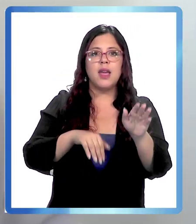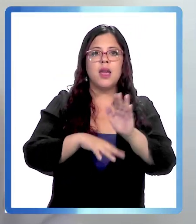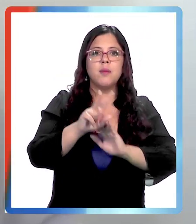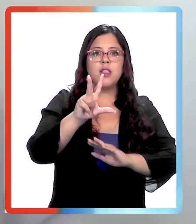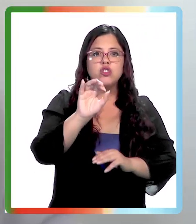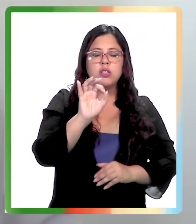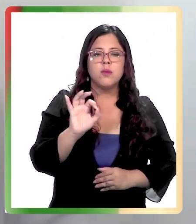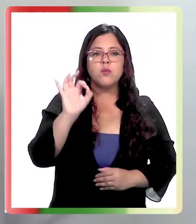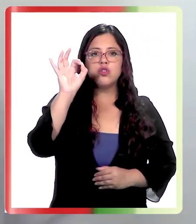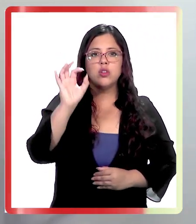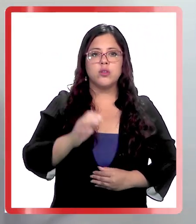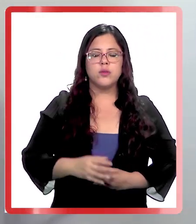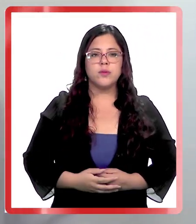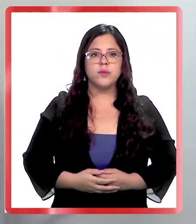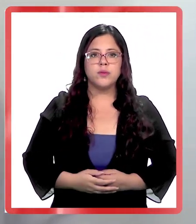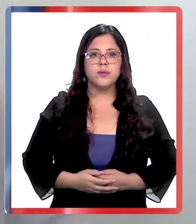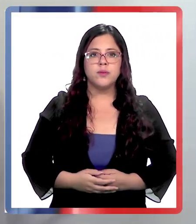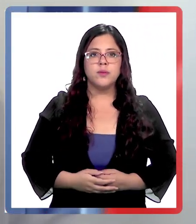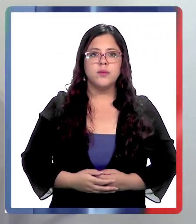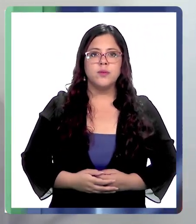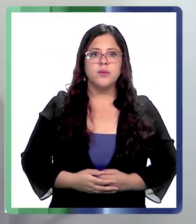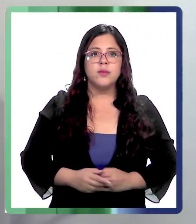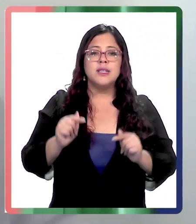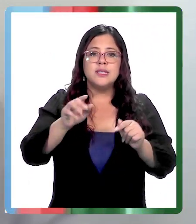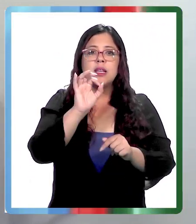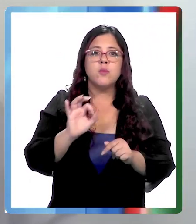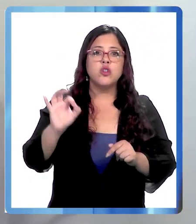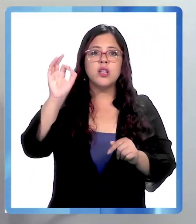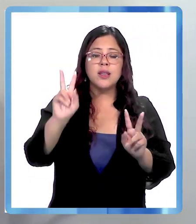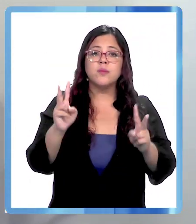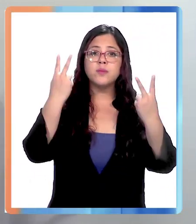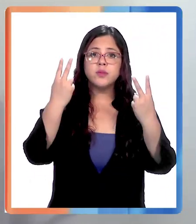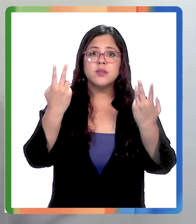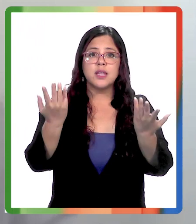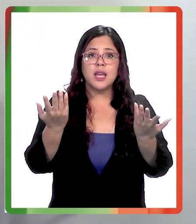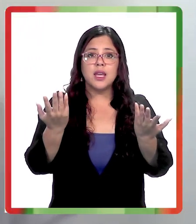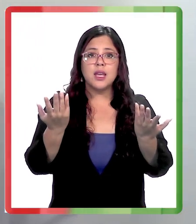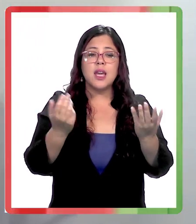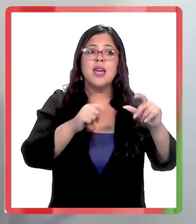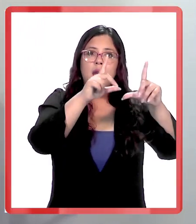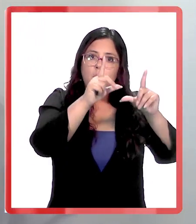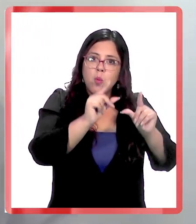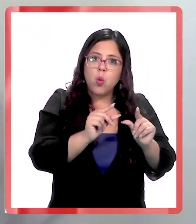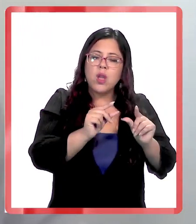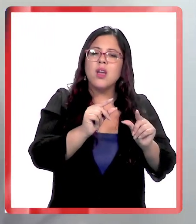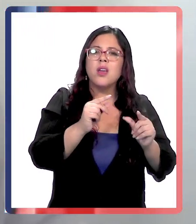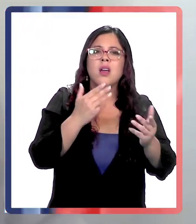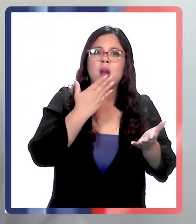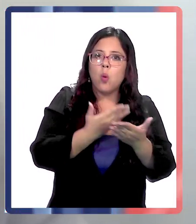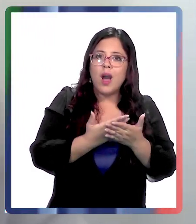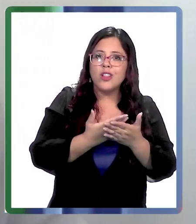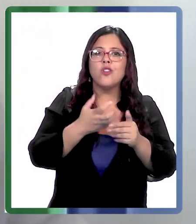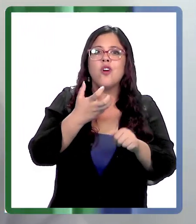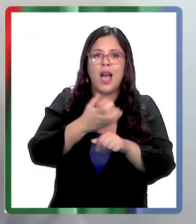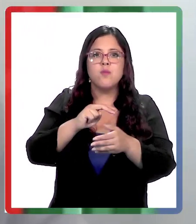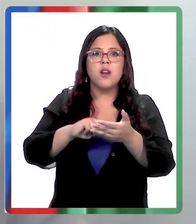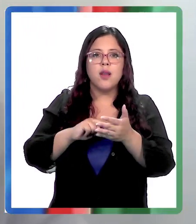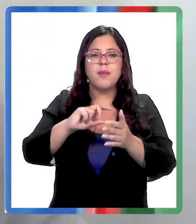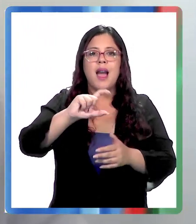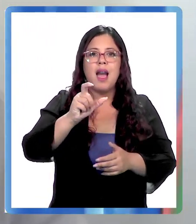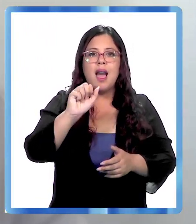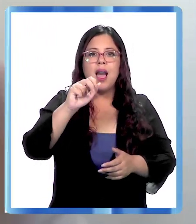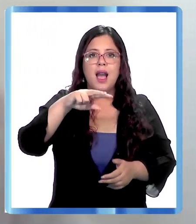en más del 80% de los casos. Perfecto. Esos porcentajes de sobrevida ya disminuyen cuando hay compromiso